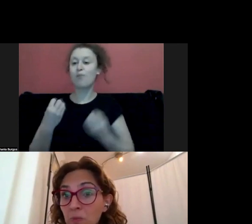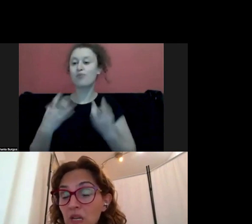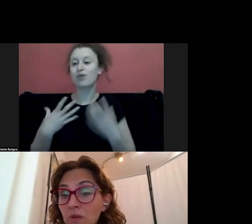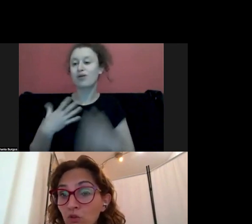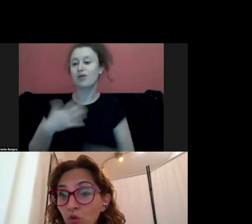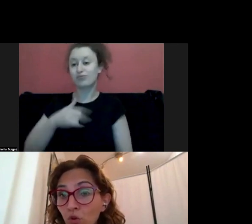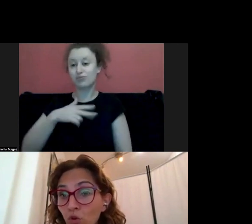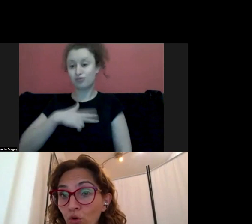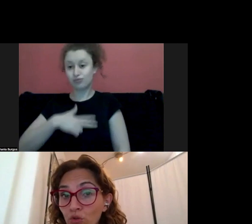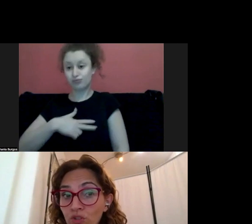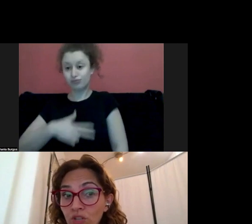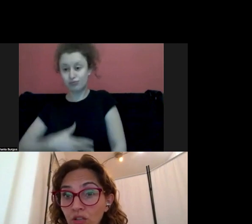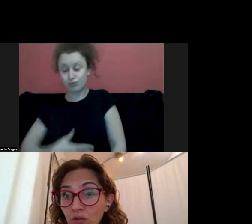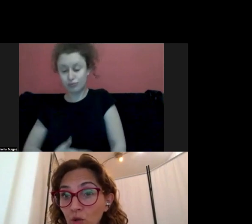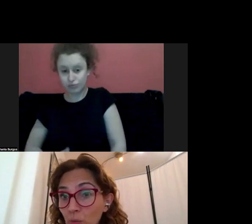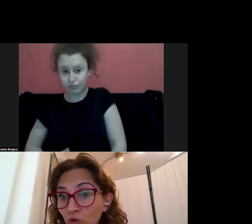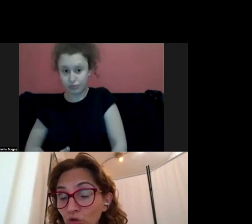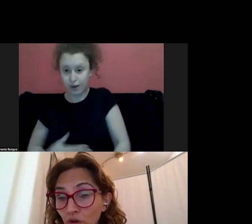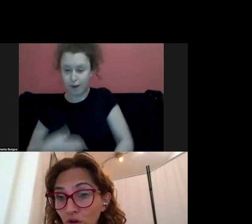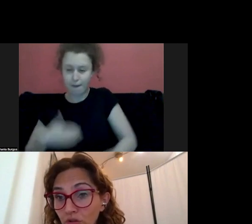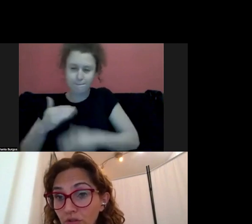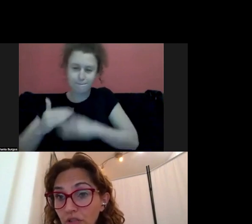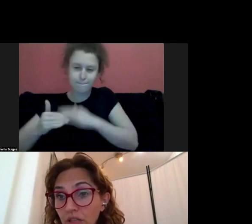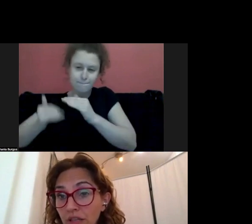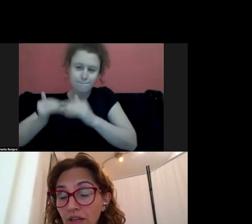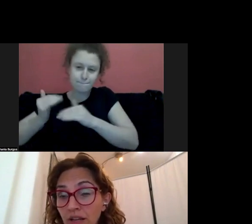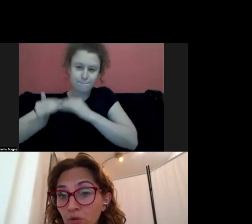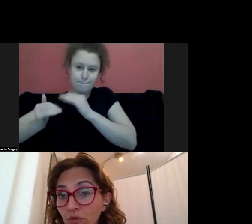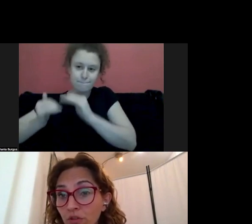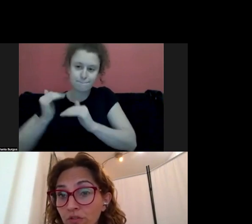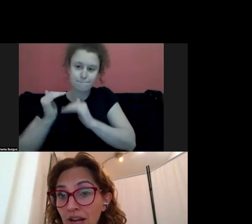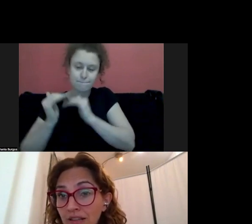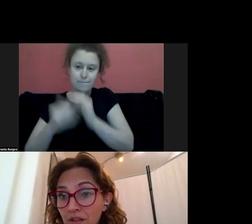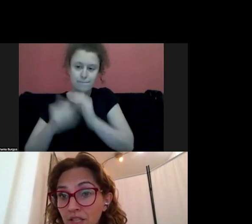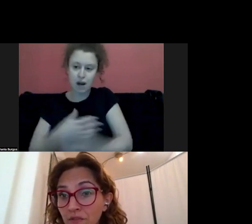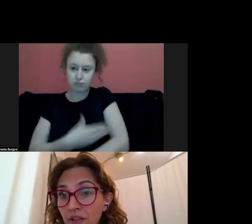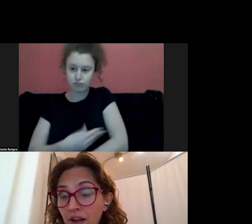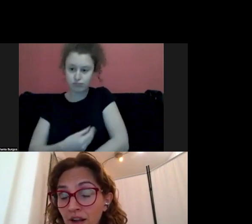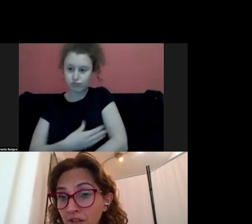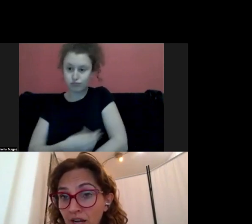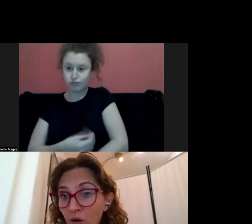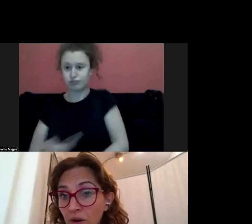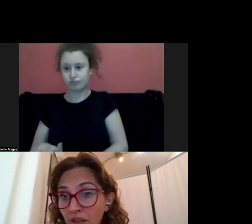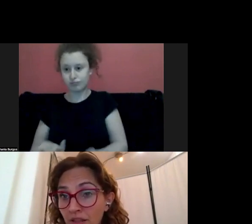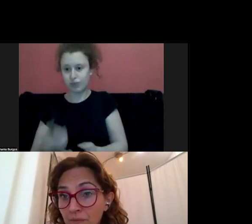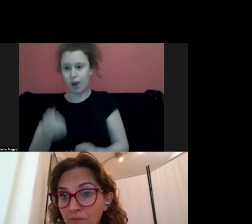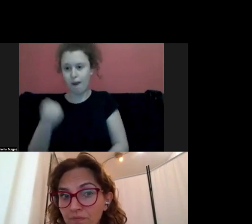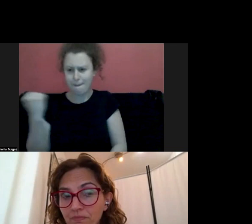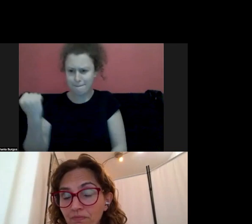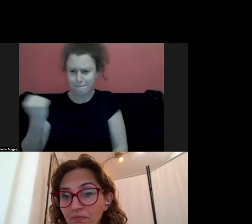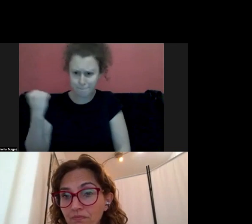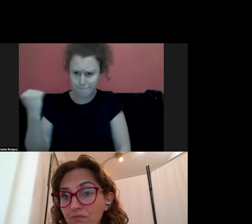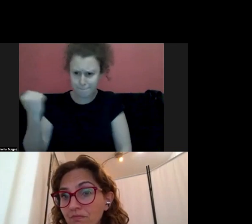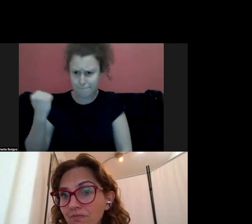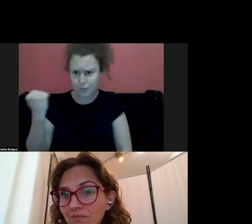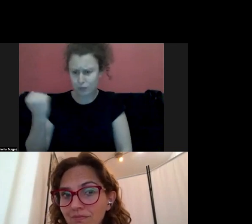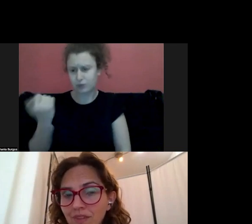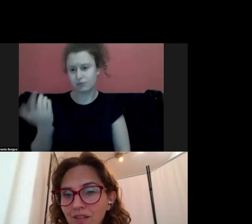mayor experimento sin grupo control que la introducción de la lactancia artificial en la humanidad.